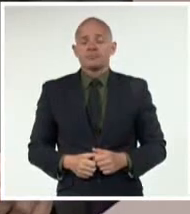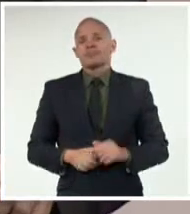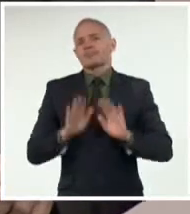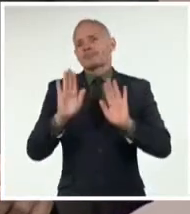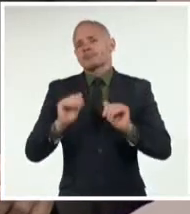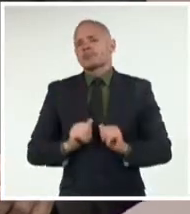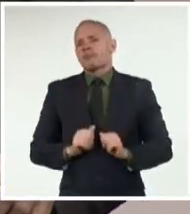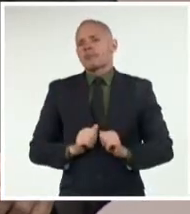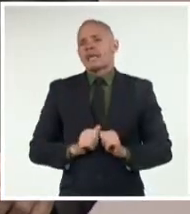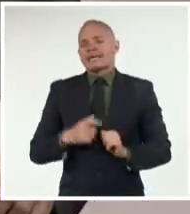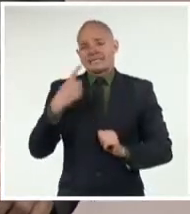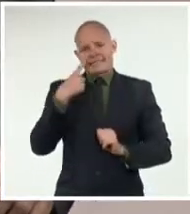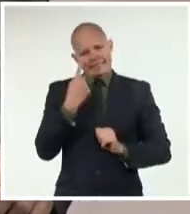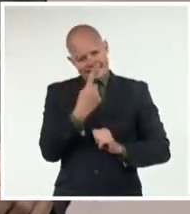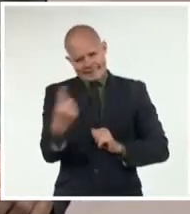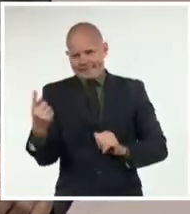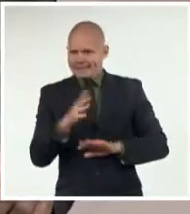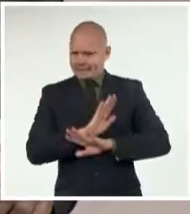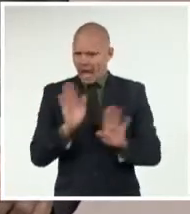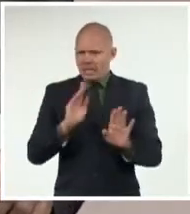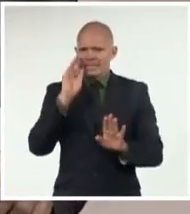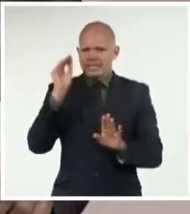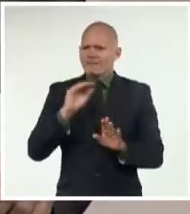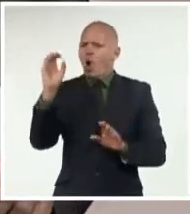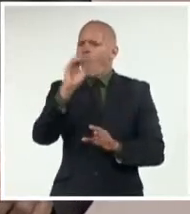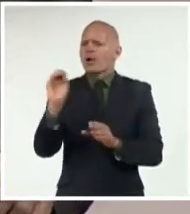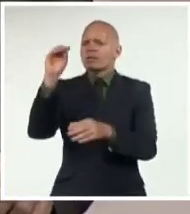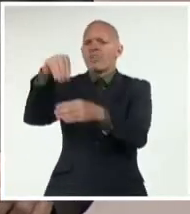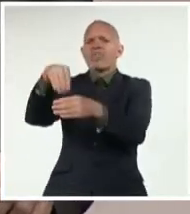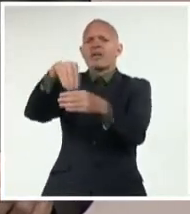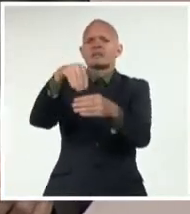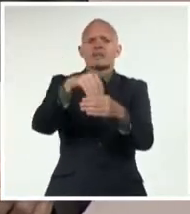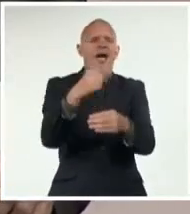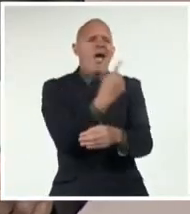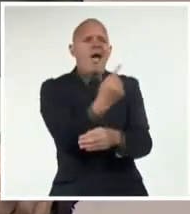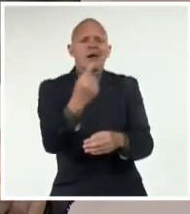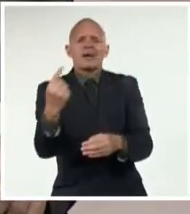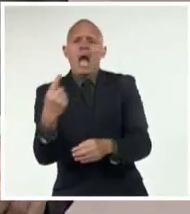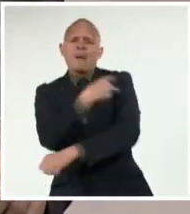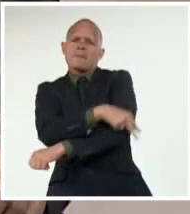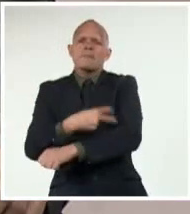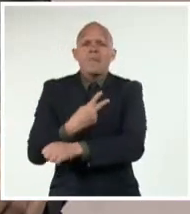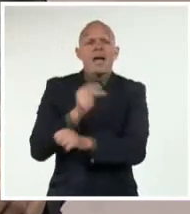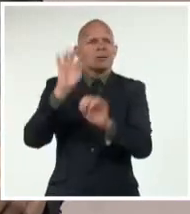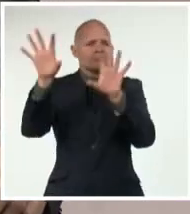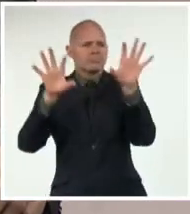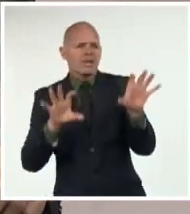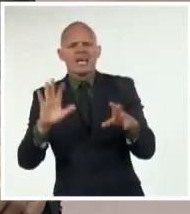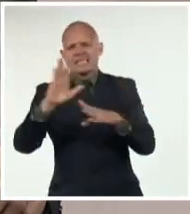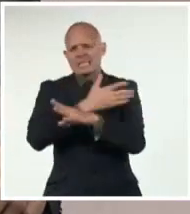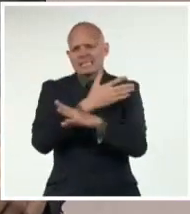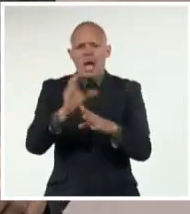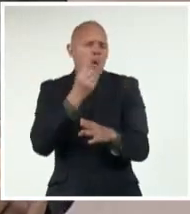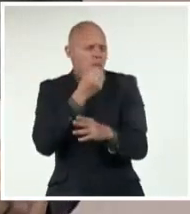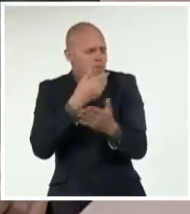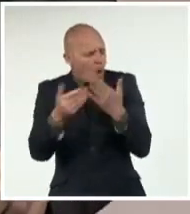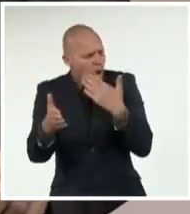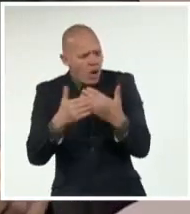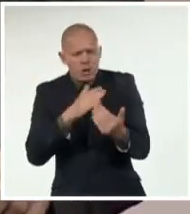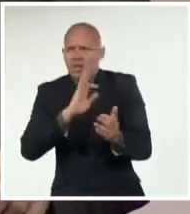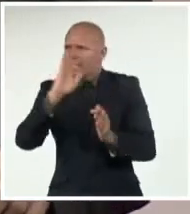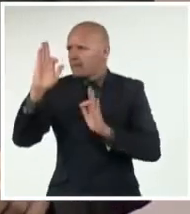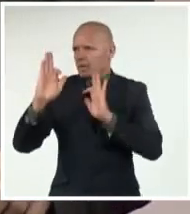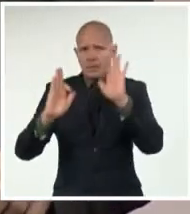Respetemos las diferentes formas de organización para la lucha que cada país y cada región han definido según su